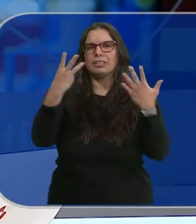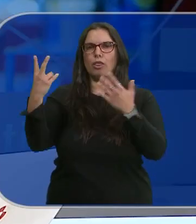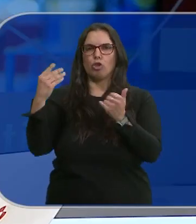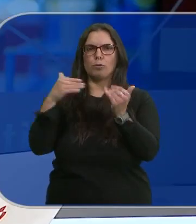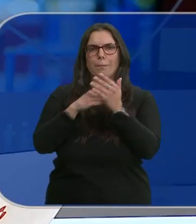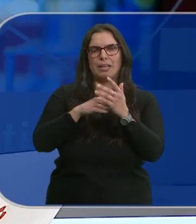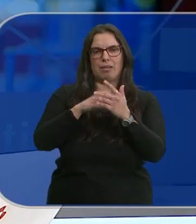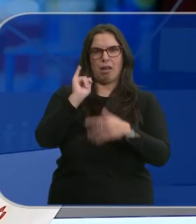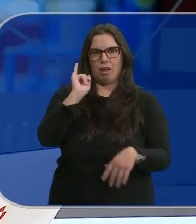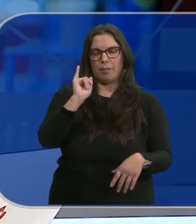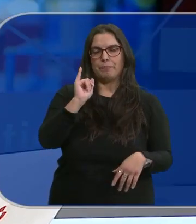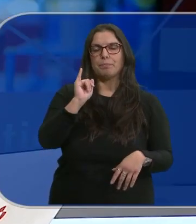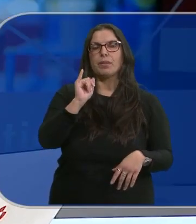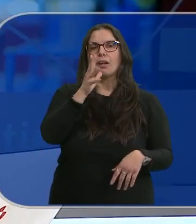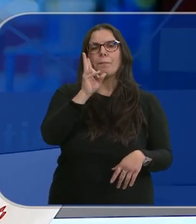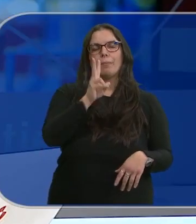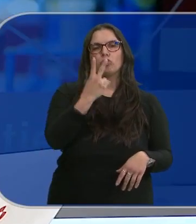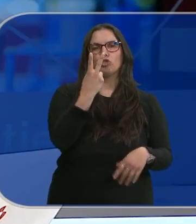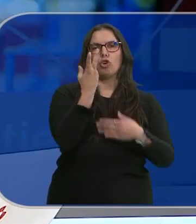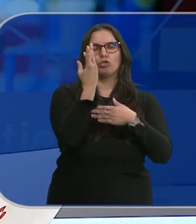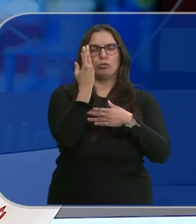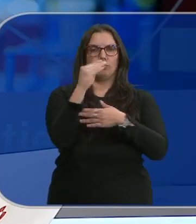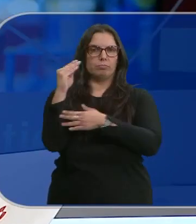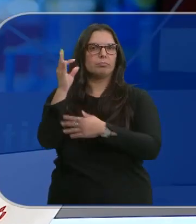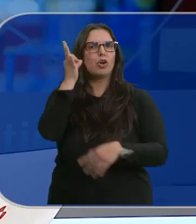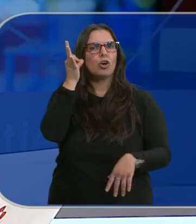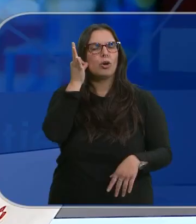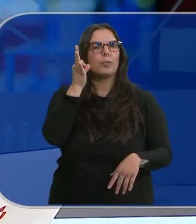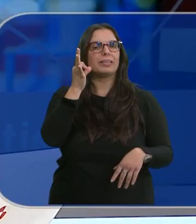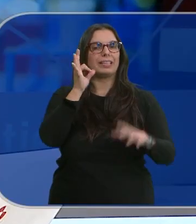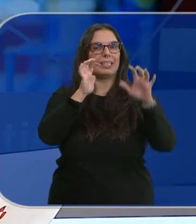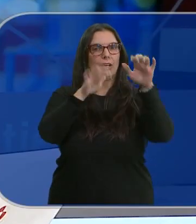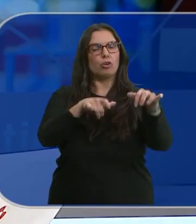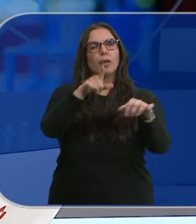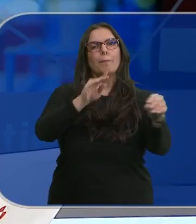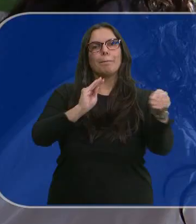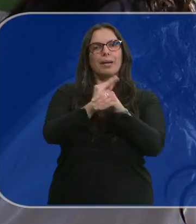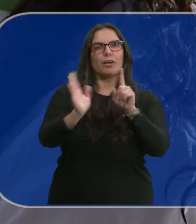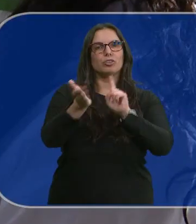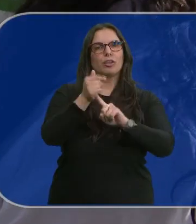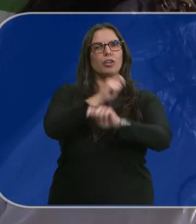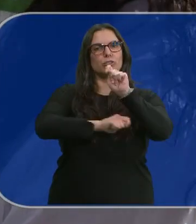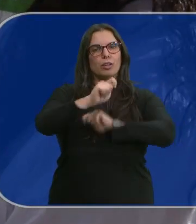esa investigación en León de la mano de dos jóvenes becadas por la Asociación Española contra el Cáncer.